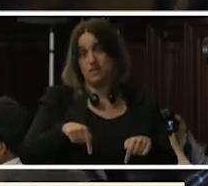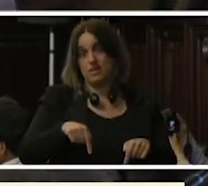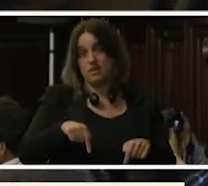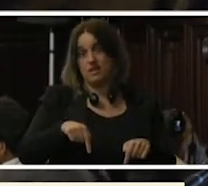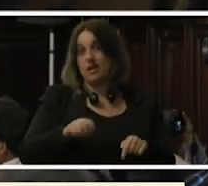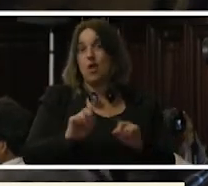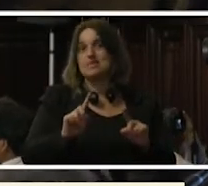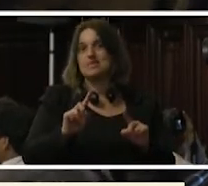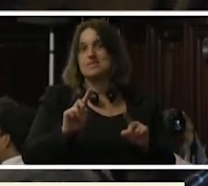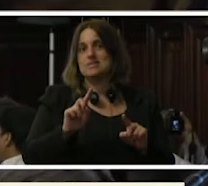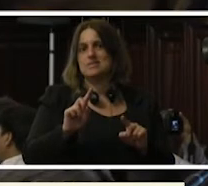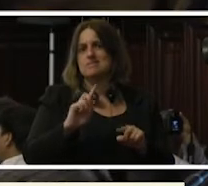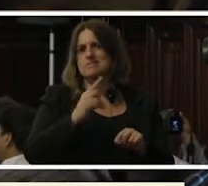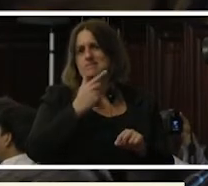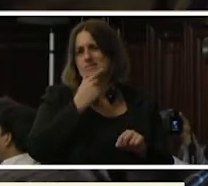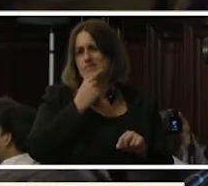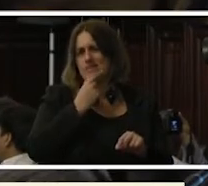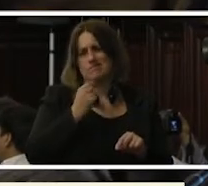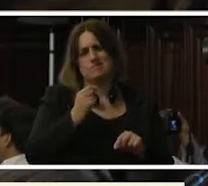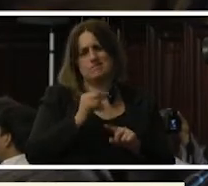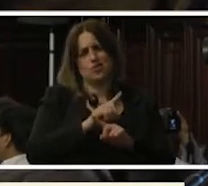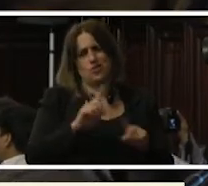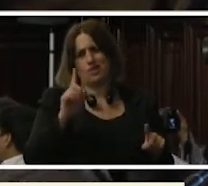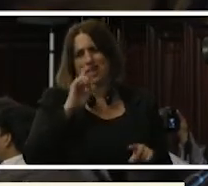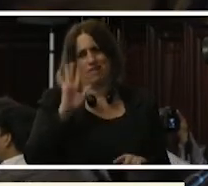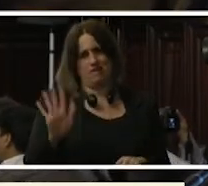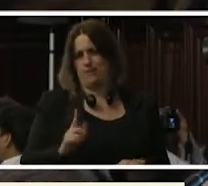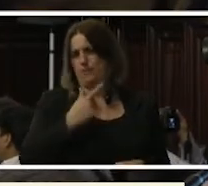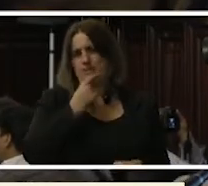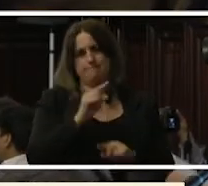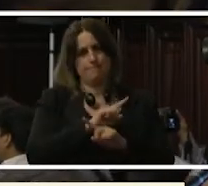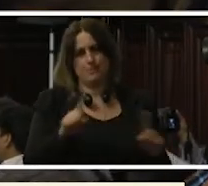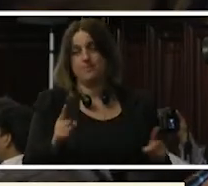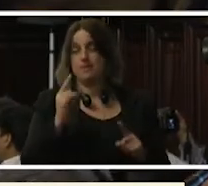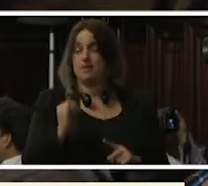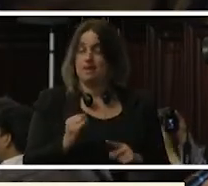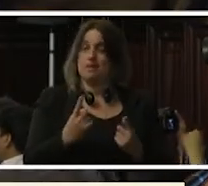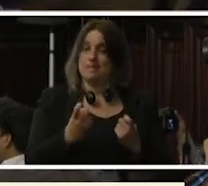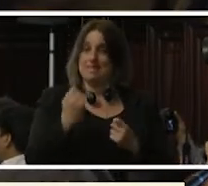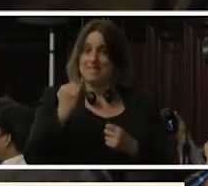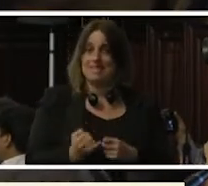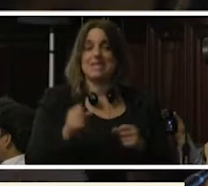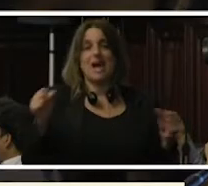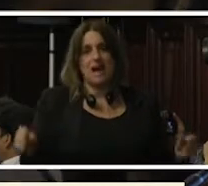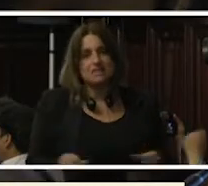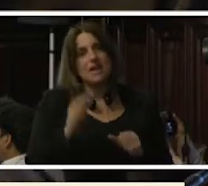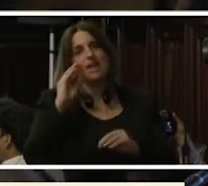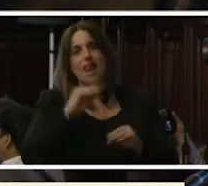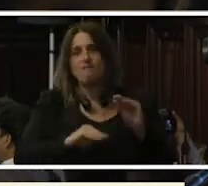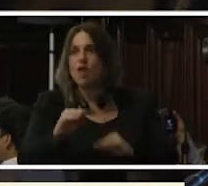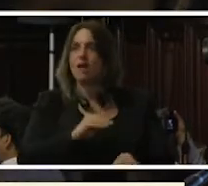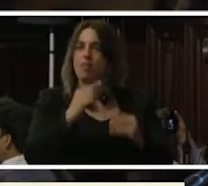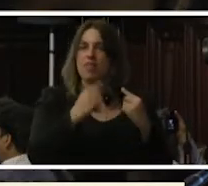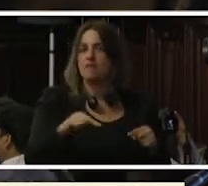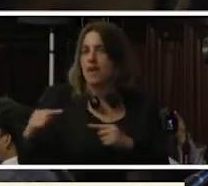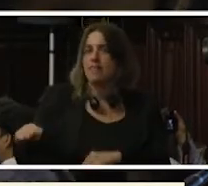no es una cosa simple, no es una cosa sencilla. Y elaborar la política no